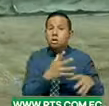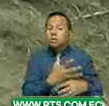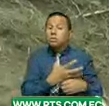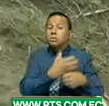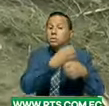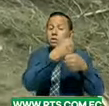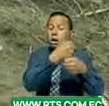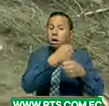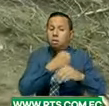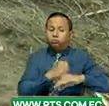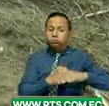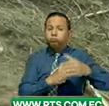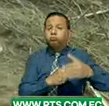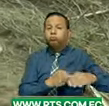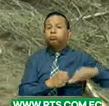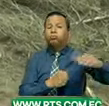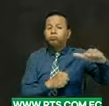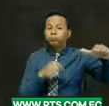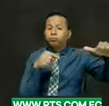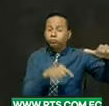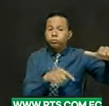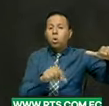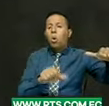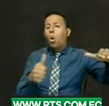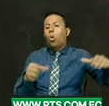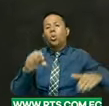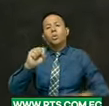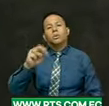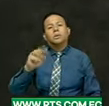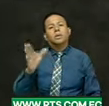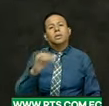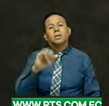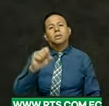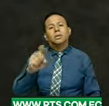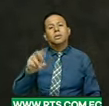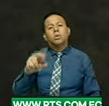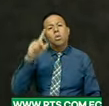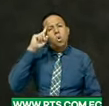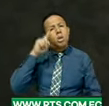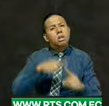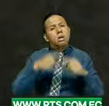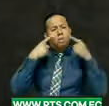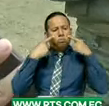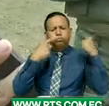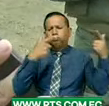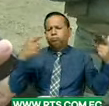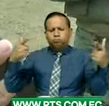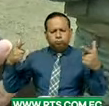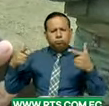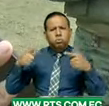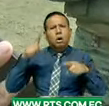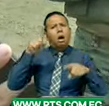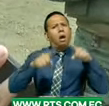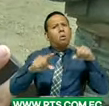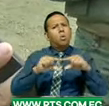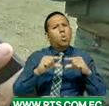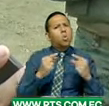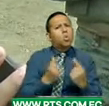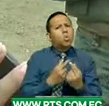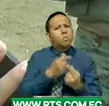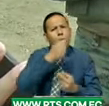cerros de Montecristi y San Isidro en Manabí para el control aéreo de actividades narcodelictivas. Y nosotros mantendremos el